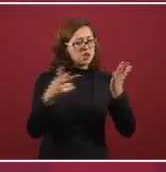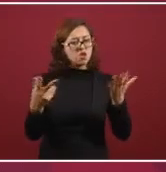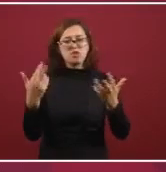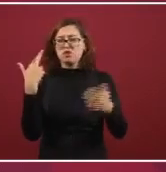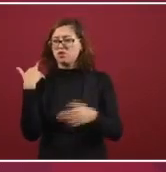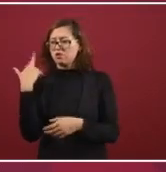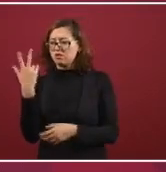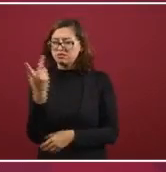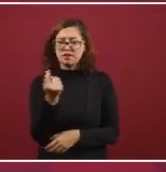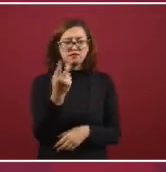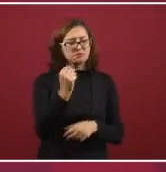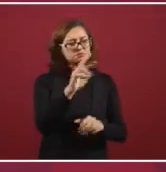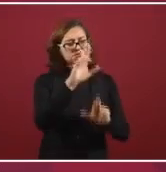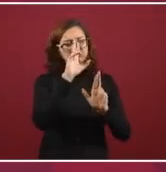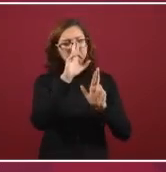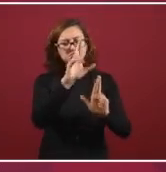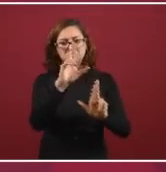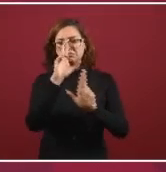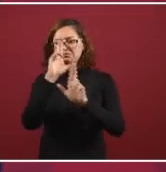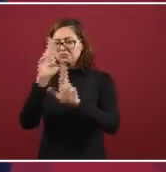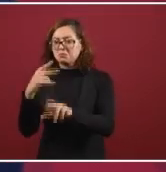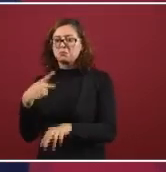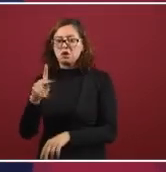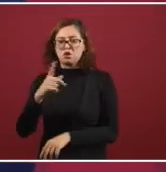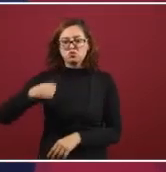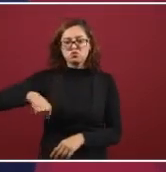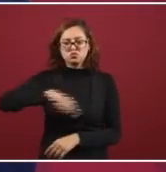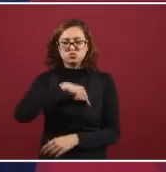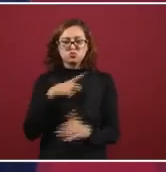pero vamos a ejercer nuestro derecho de réplica.